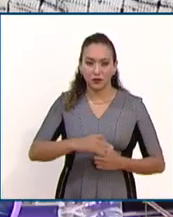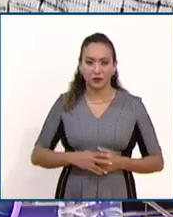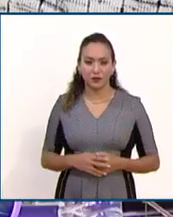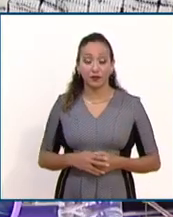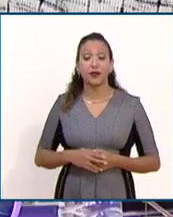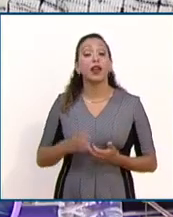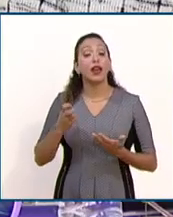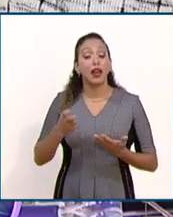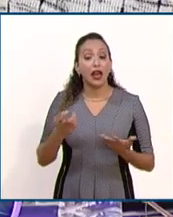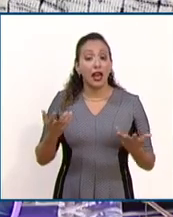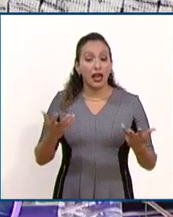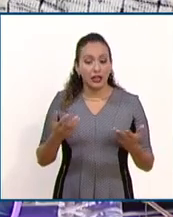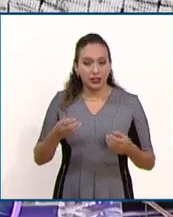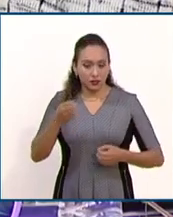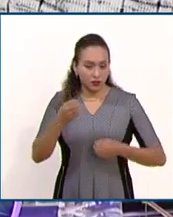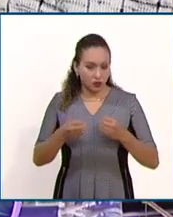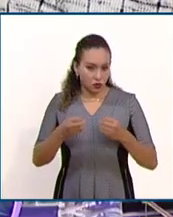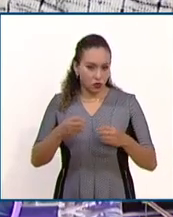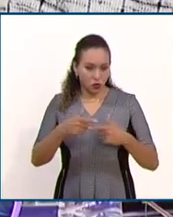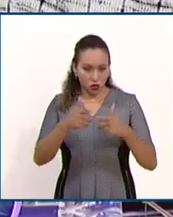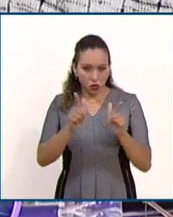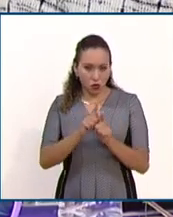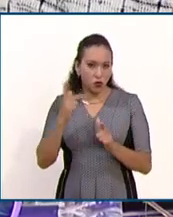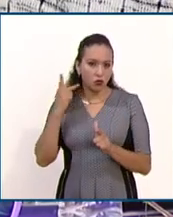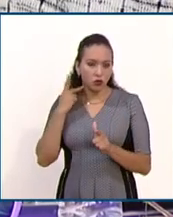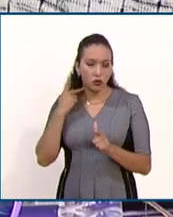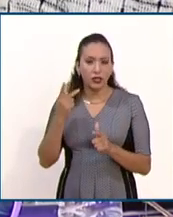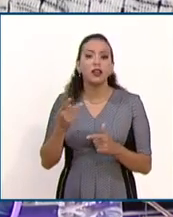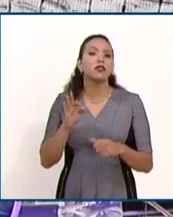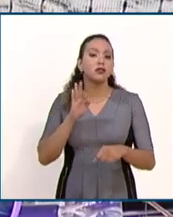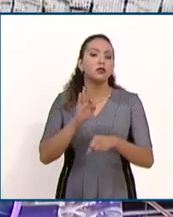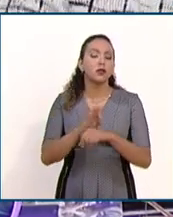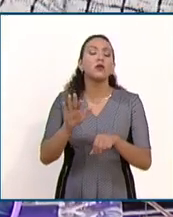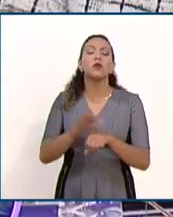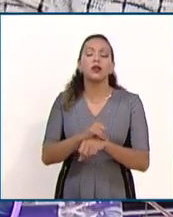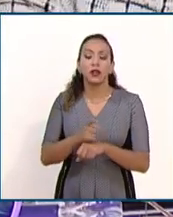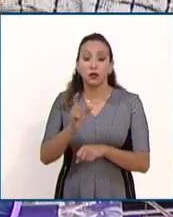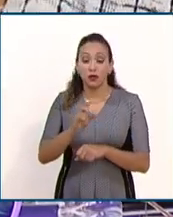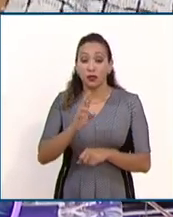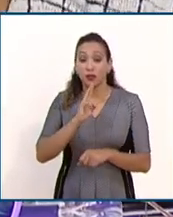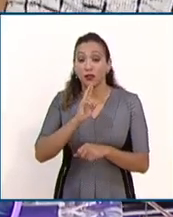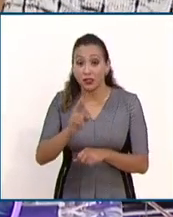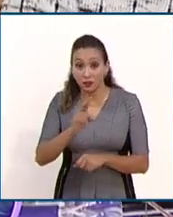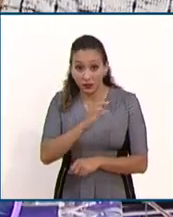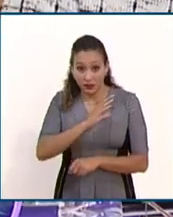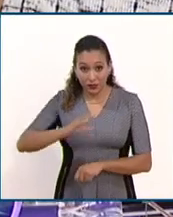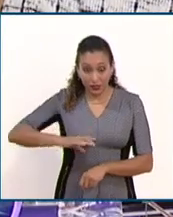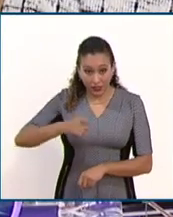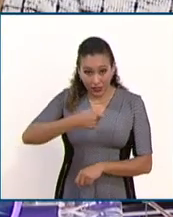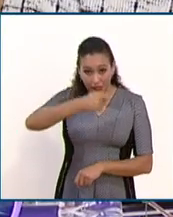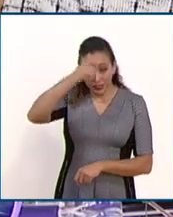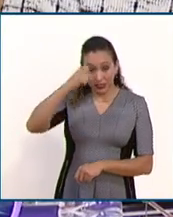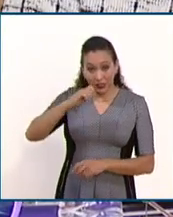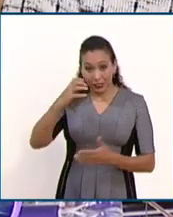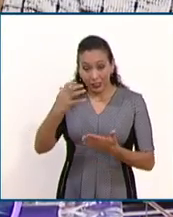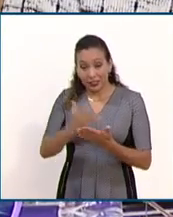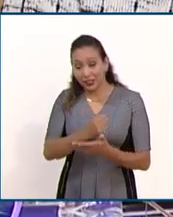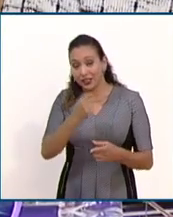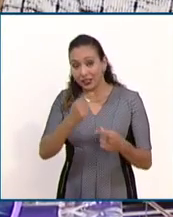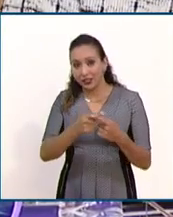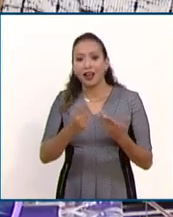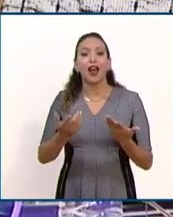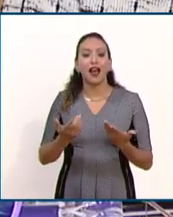partidos políticos porque protegerá la validez de los resultados en estas elecciones, ya que garantizará que el